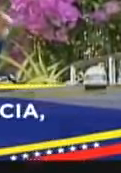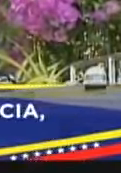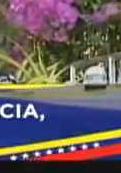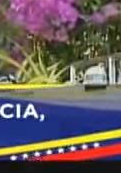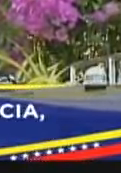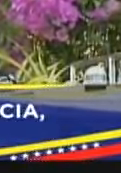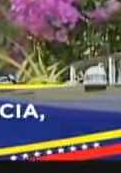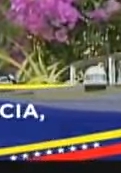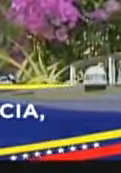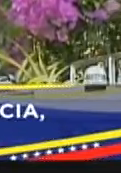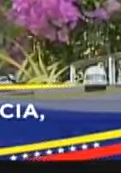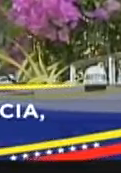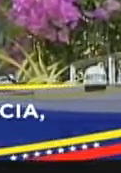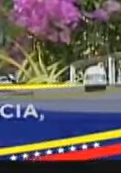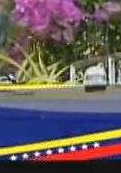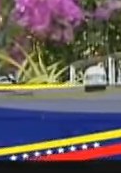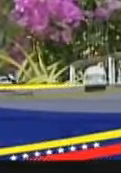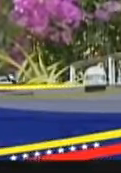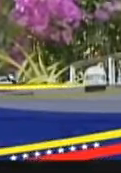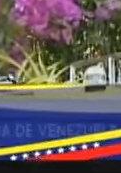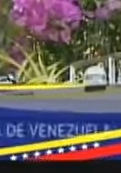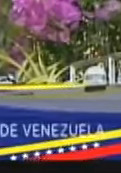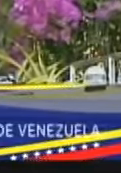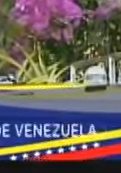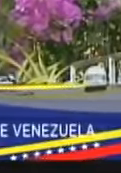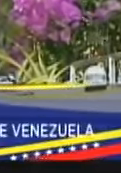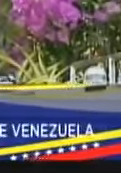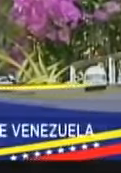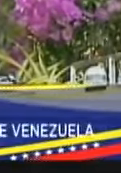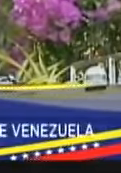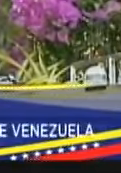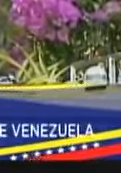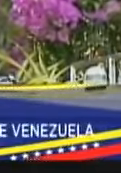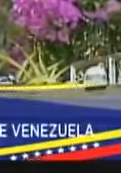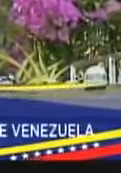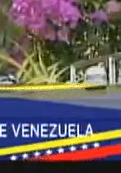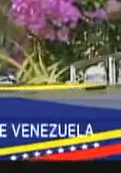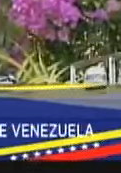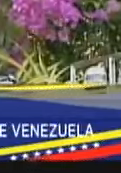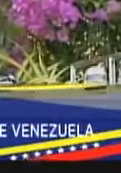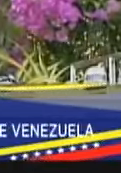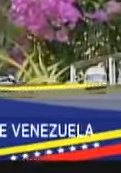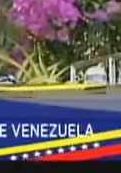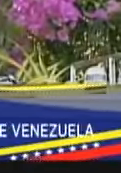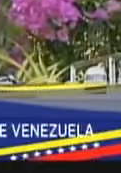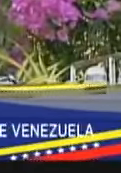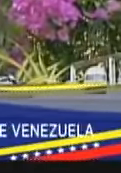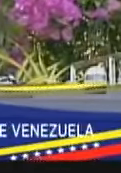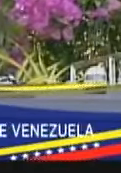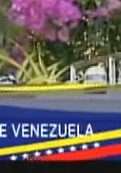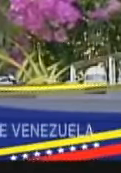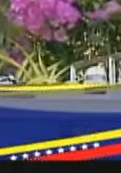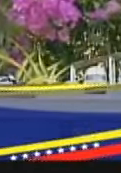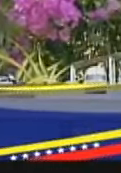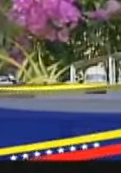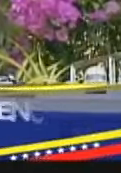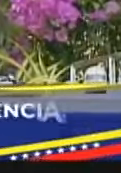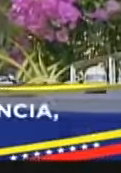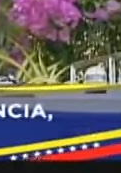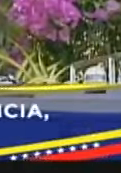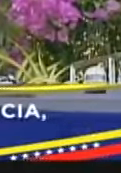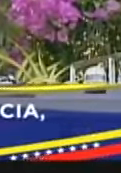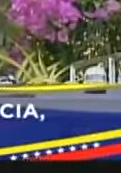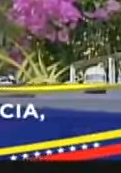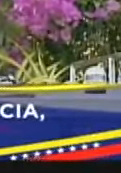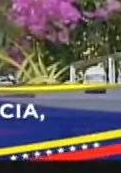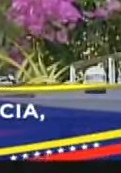el canto, la maravilla de lo que somos, nuestra cultura y el conocimiento,